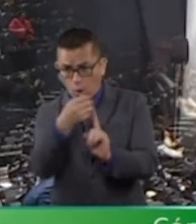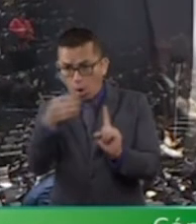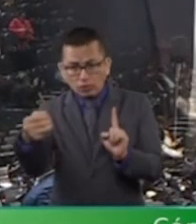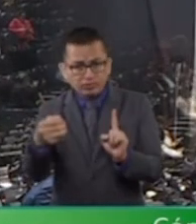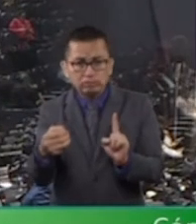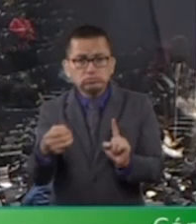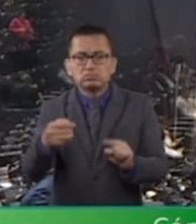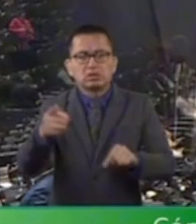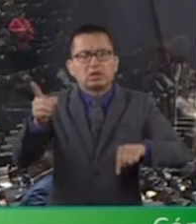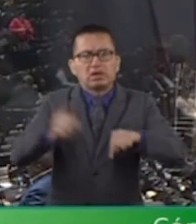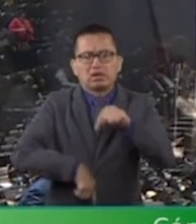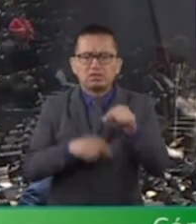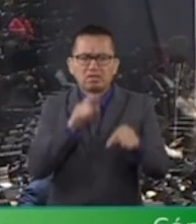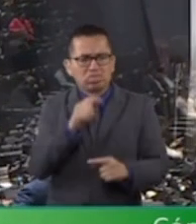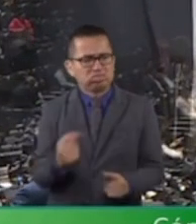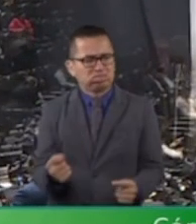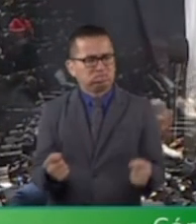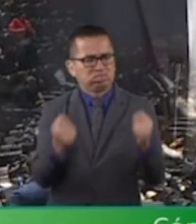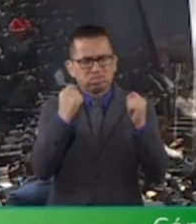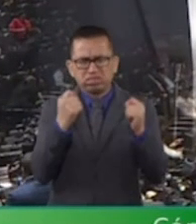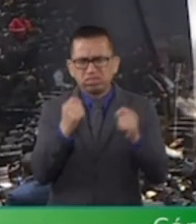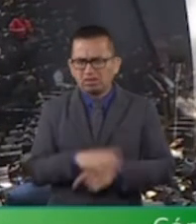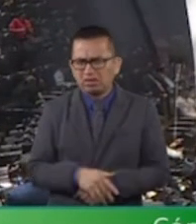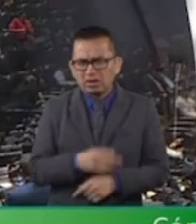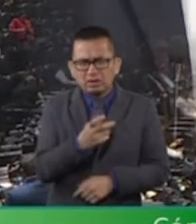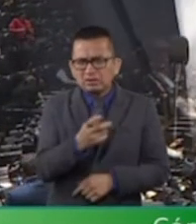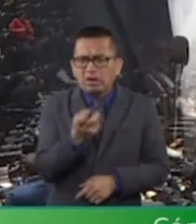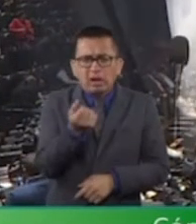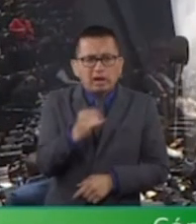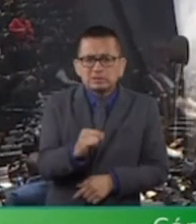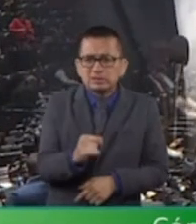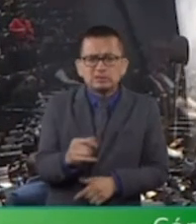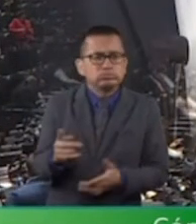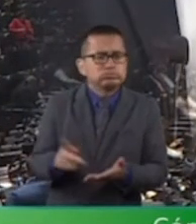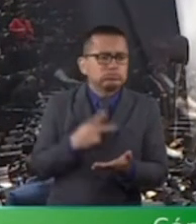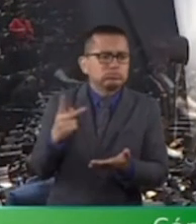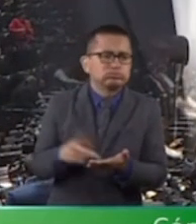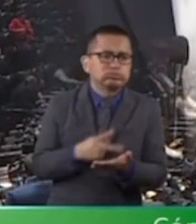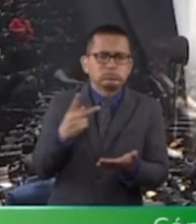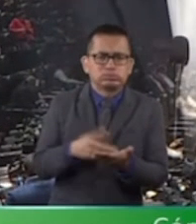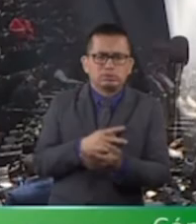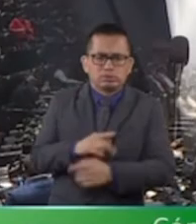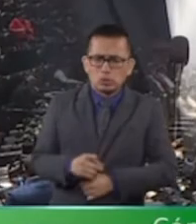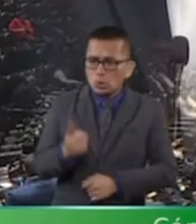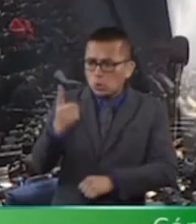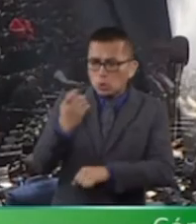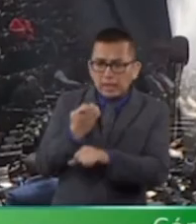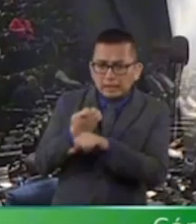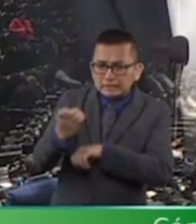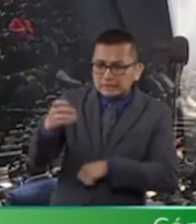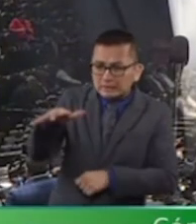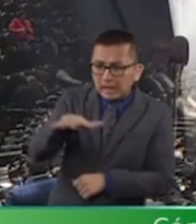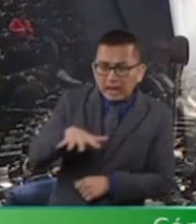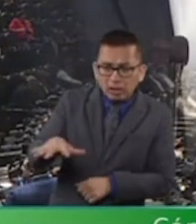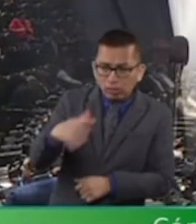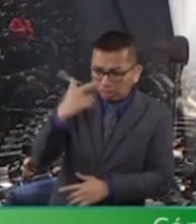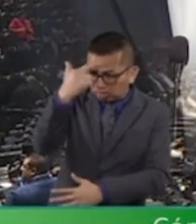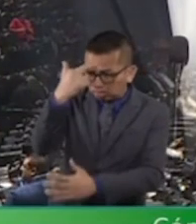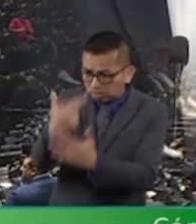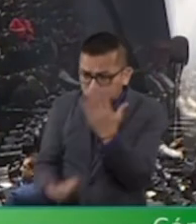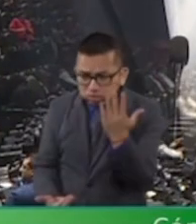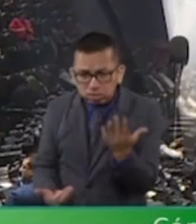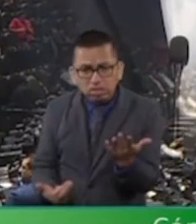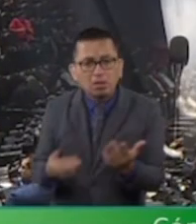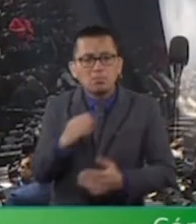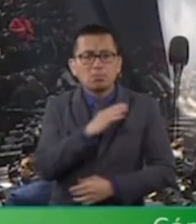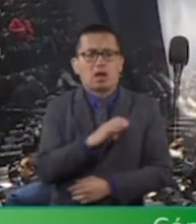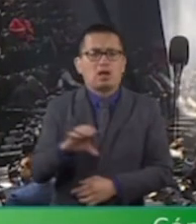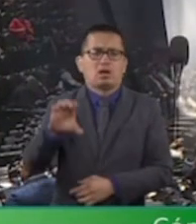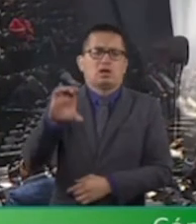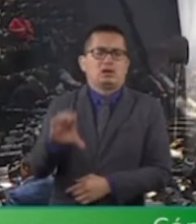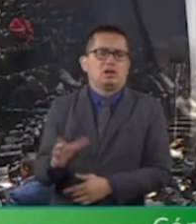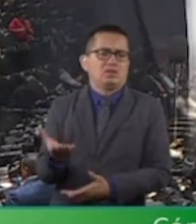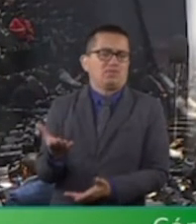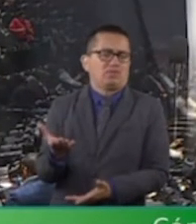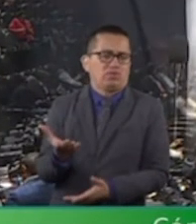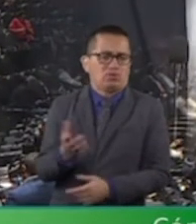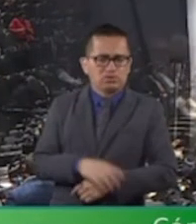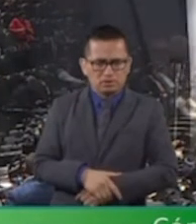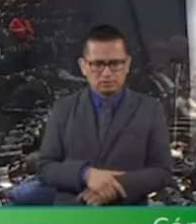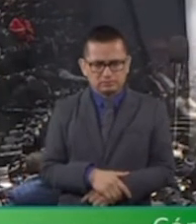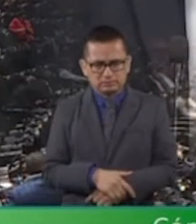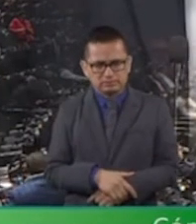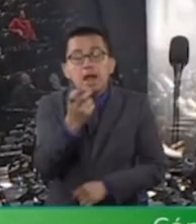venido atropellando una y otra vez y que hay un insulto a una entidad federativa como es la Baja California.